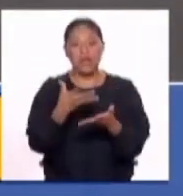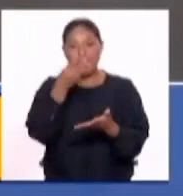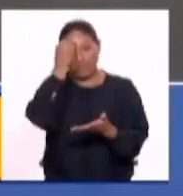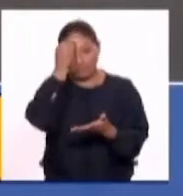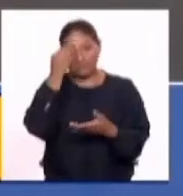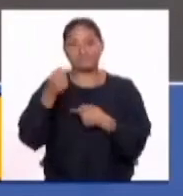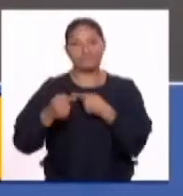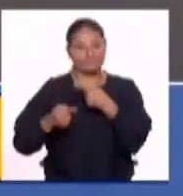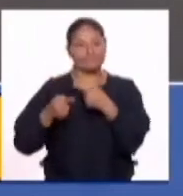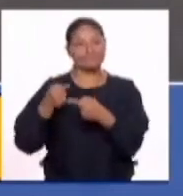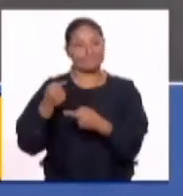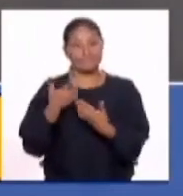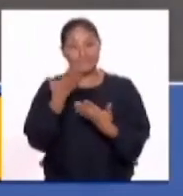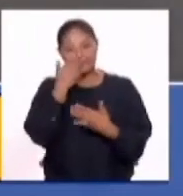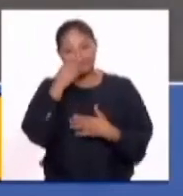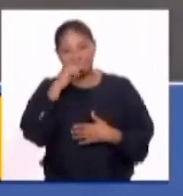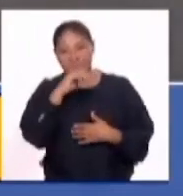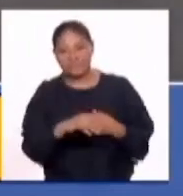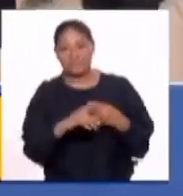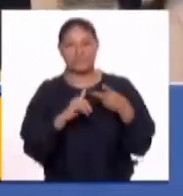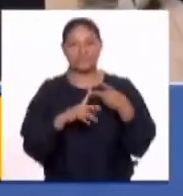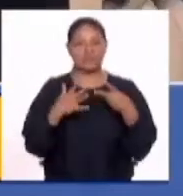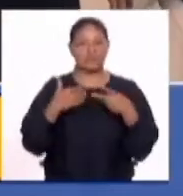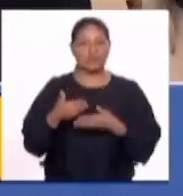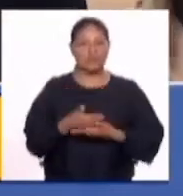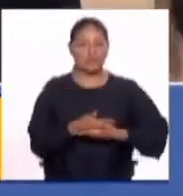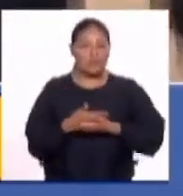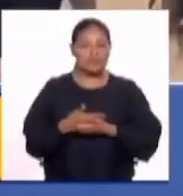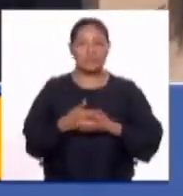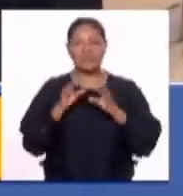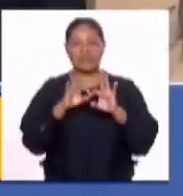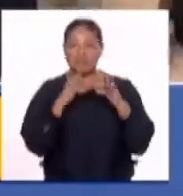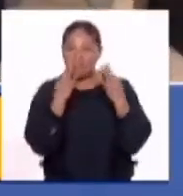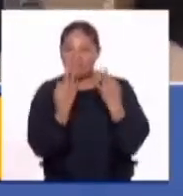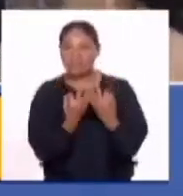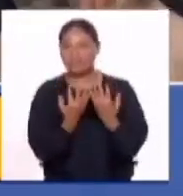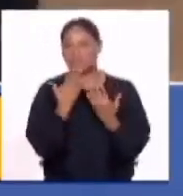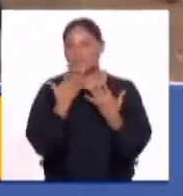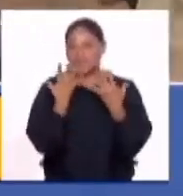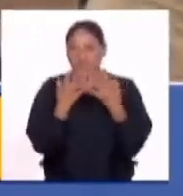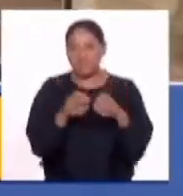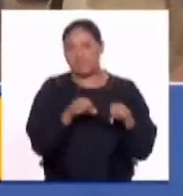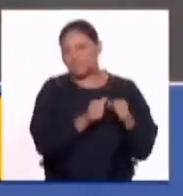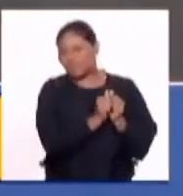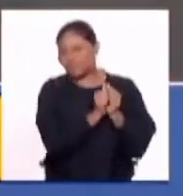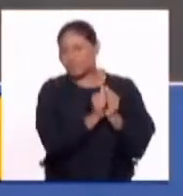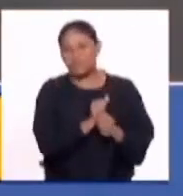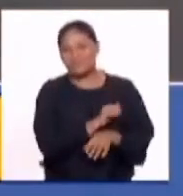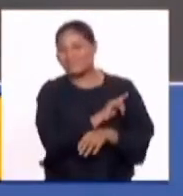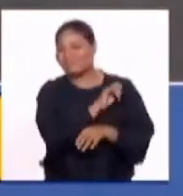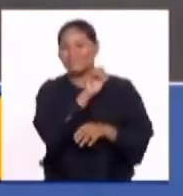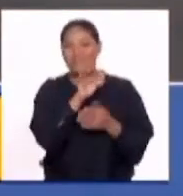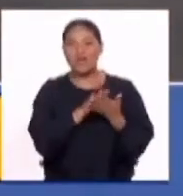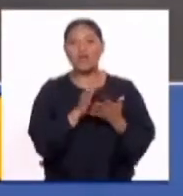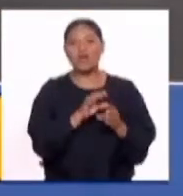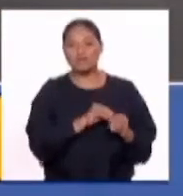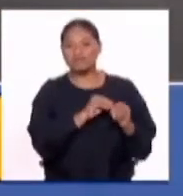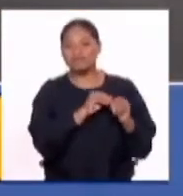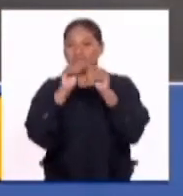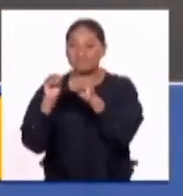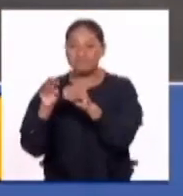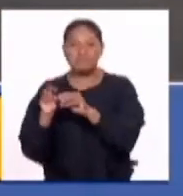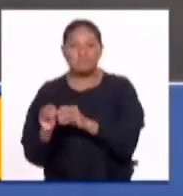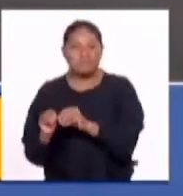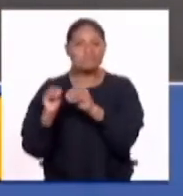Son familias, son niños, son personas que están buscando una salida, buscando llegar finalmente a sus